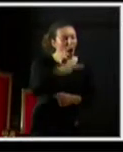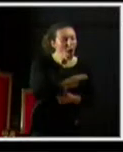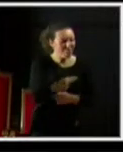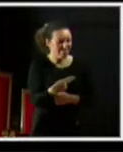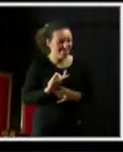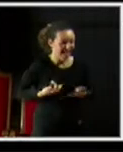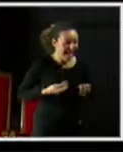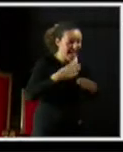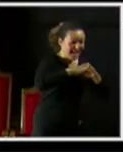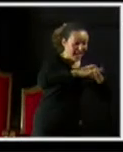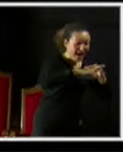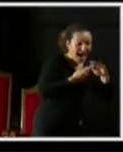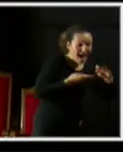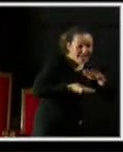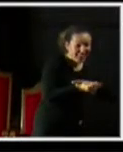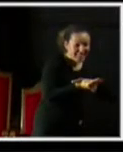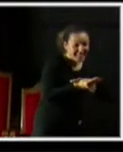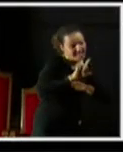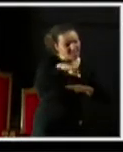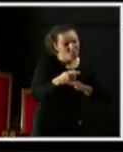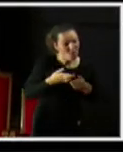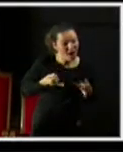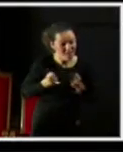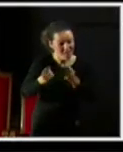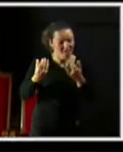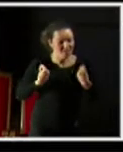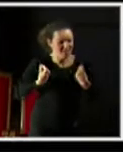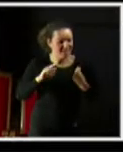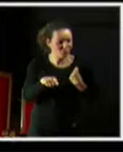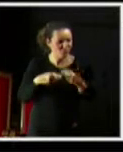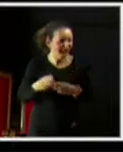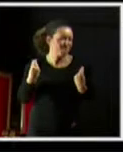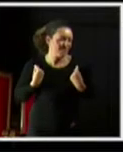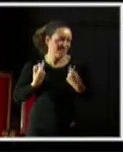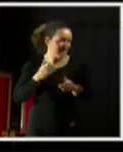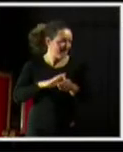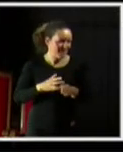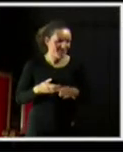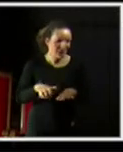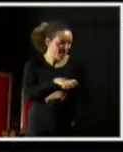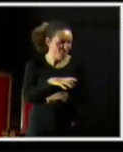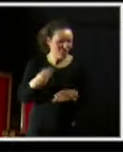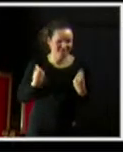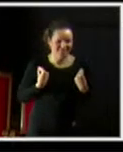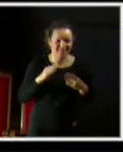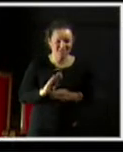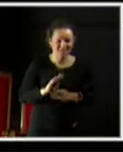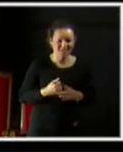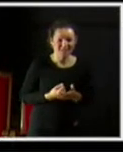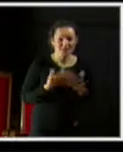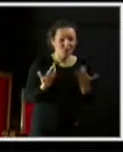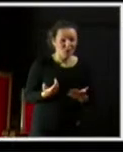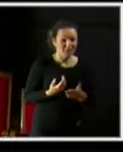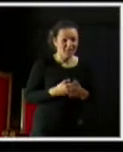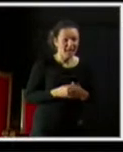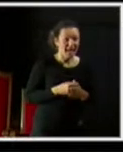los ríos están también los peces anfibios como las tilapias que también viven entre los dos medios pero no lo hacen por motivos reproductivos como los